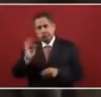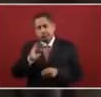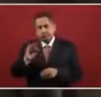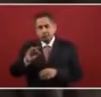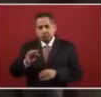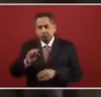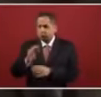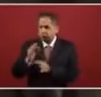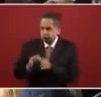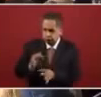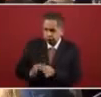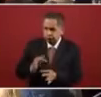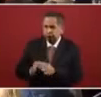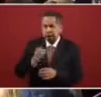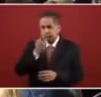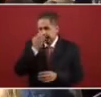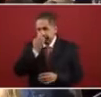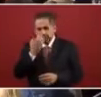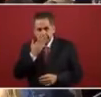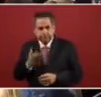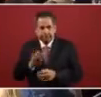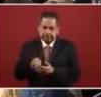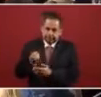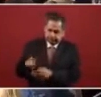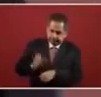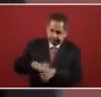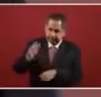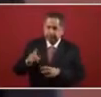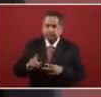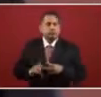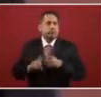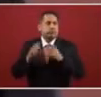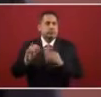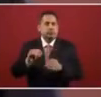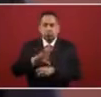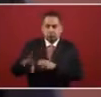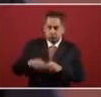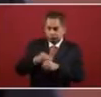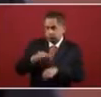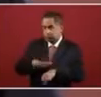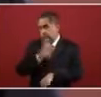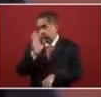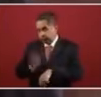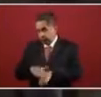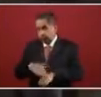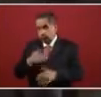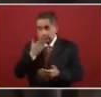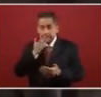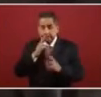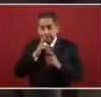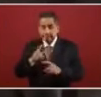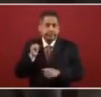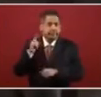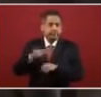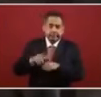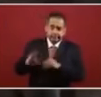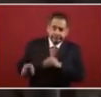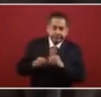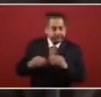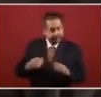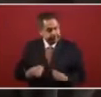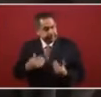verdad asisten a la escuela, que tienen una asistencia completa y que tienen buenos resultados para que